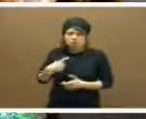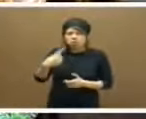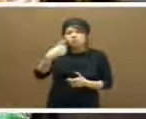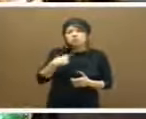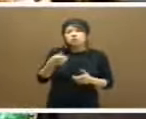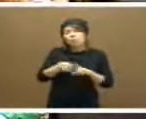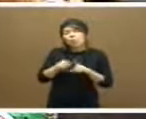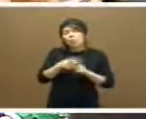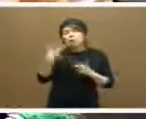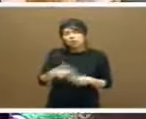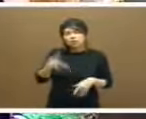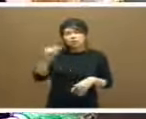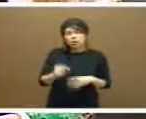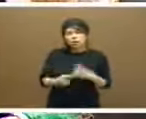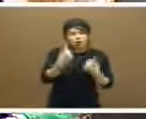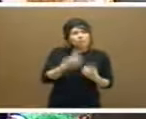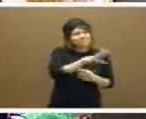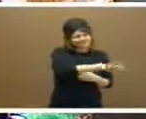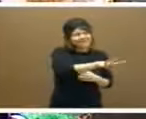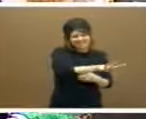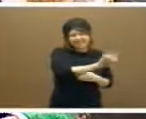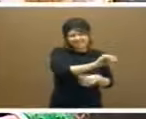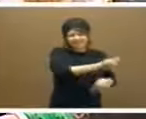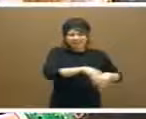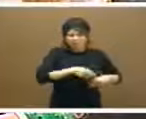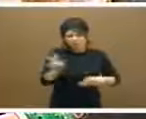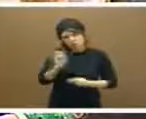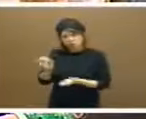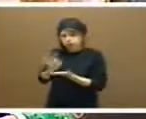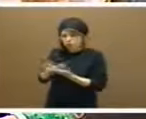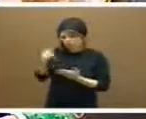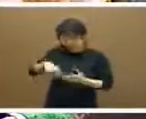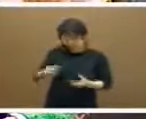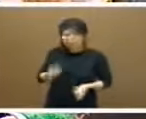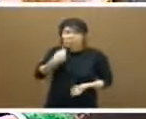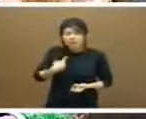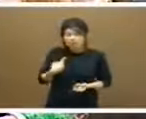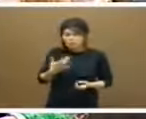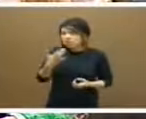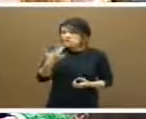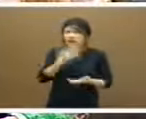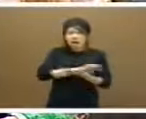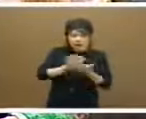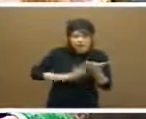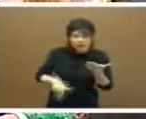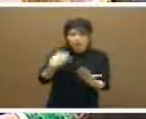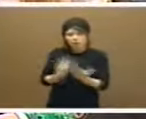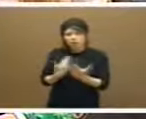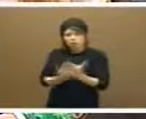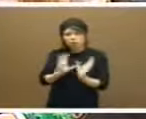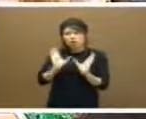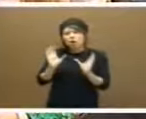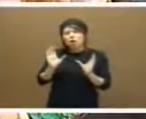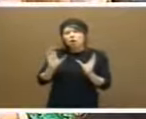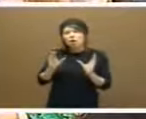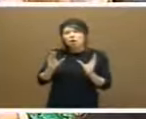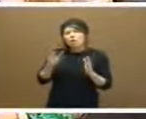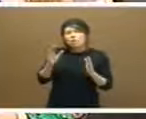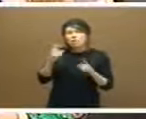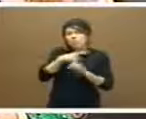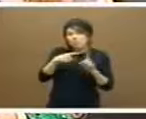demuestre la negativa a aceptar a unos y a expulsar a otros, facilítelo a este grupo. Si existe un informe que demuestre que su ocupación media está